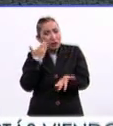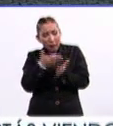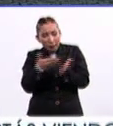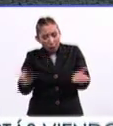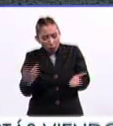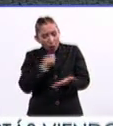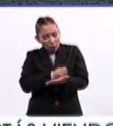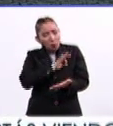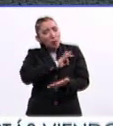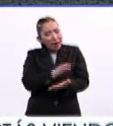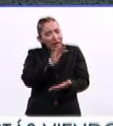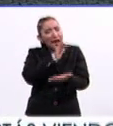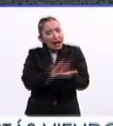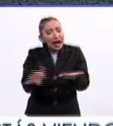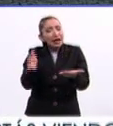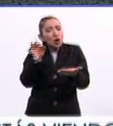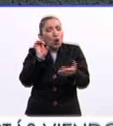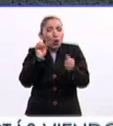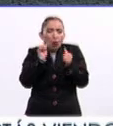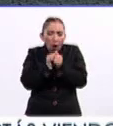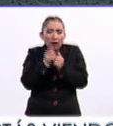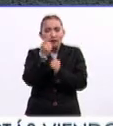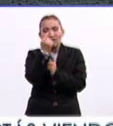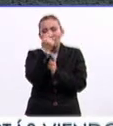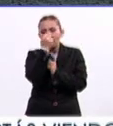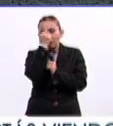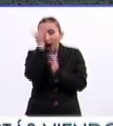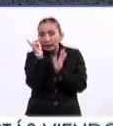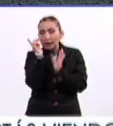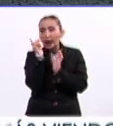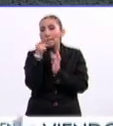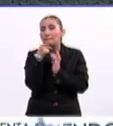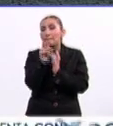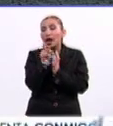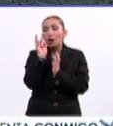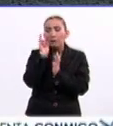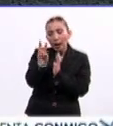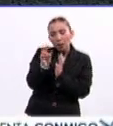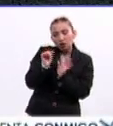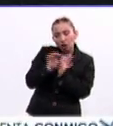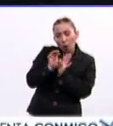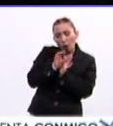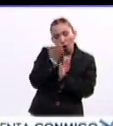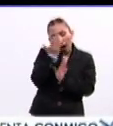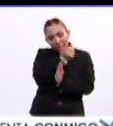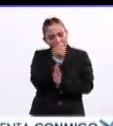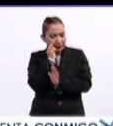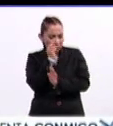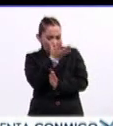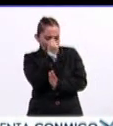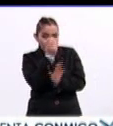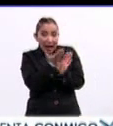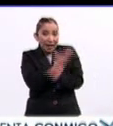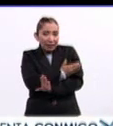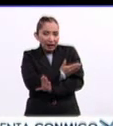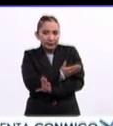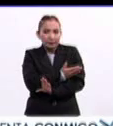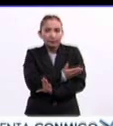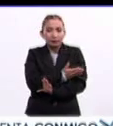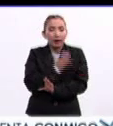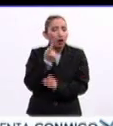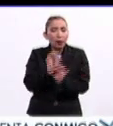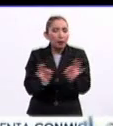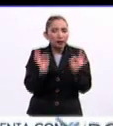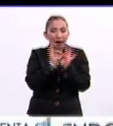con relativa facilidad si encontramos las herramientas necesarias. Yo creo que lo fundamental para entrarle al